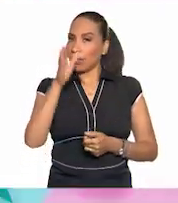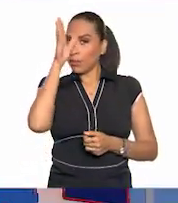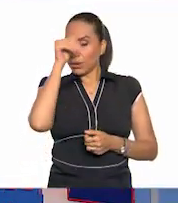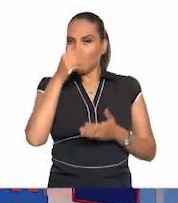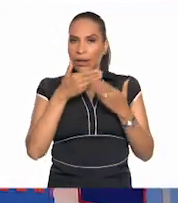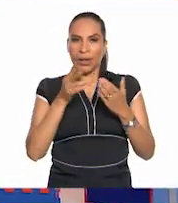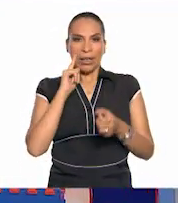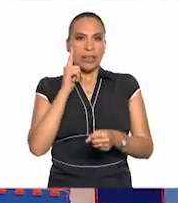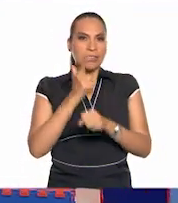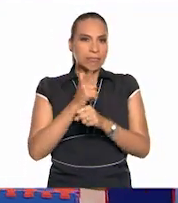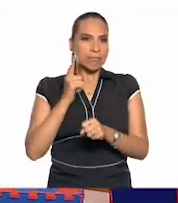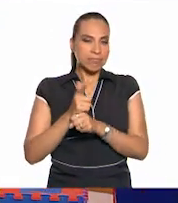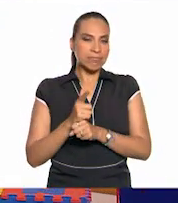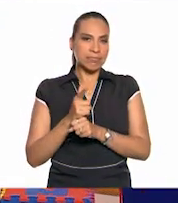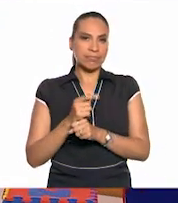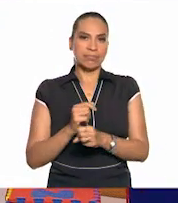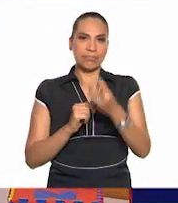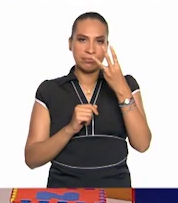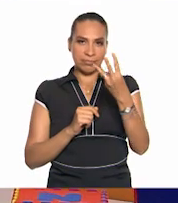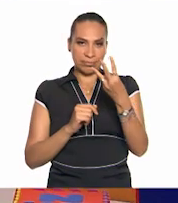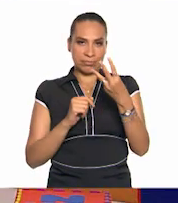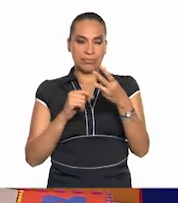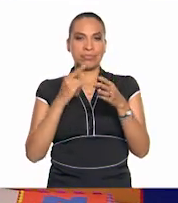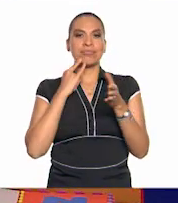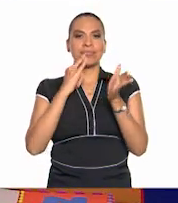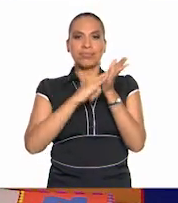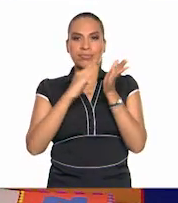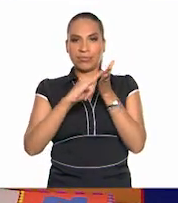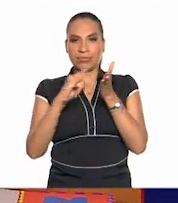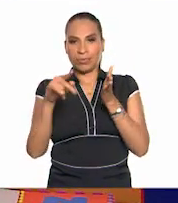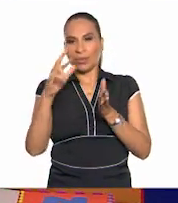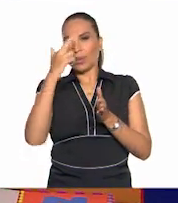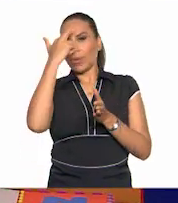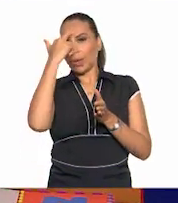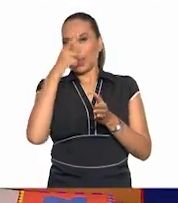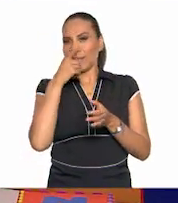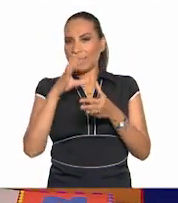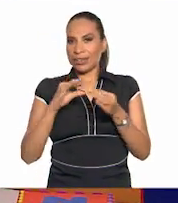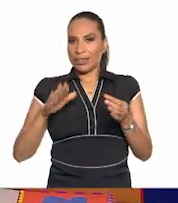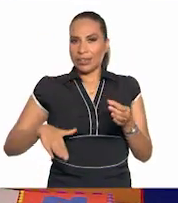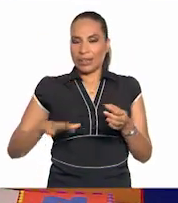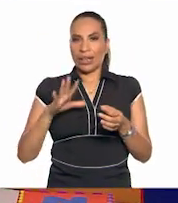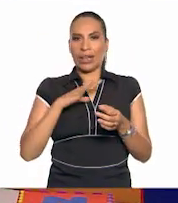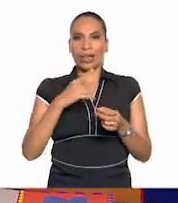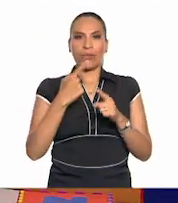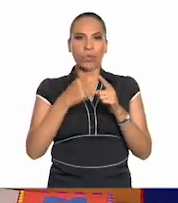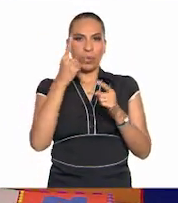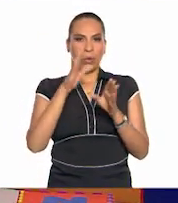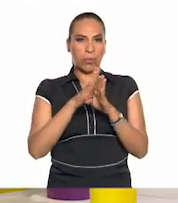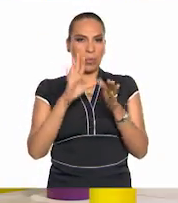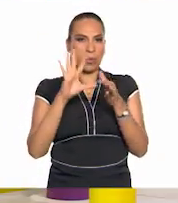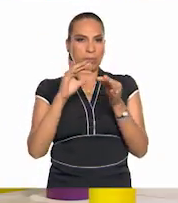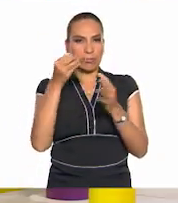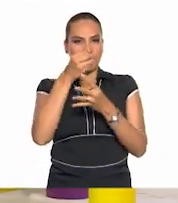ya localizaste las tres tarjetas. Uh-huh. ¿Sí te acuerdas que te comenté que forman un párrafo? Sí. Ok,